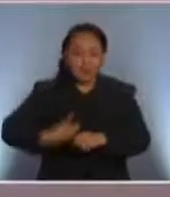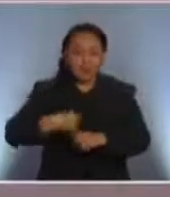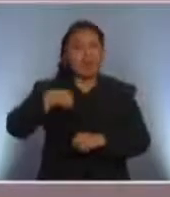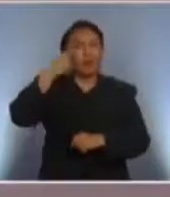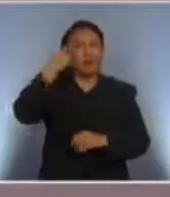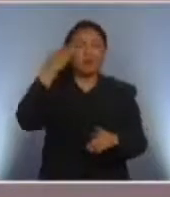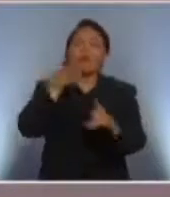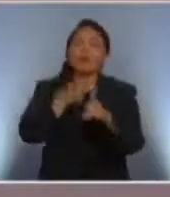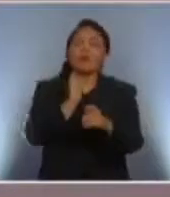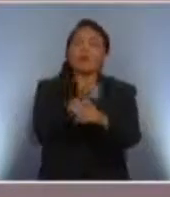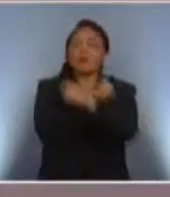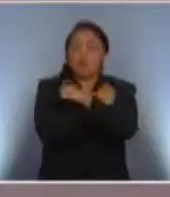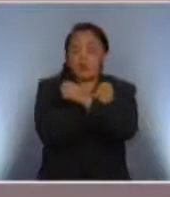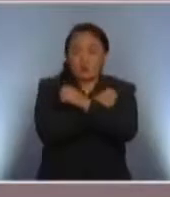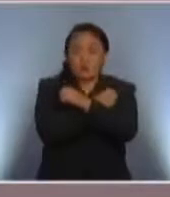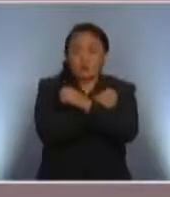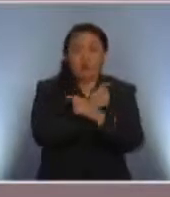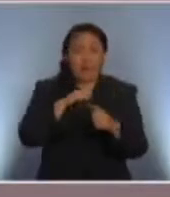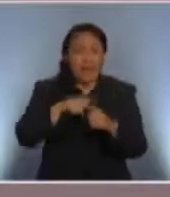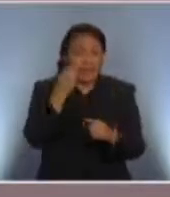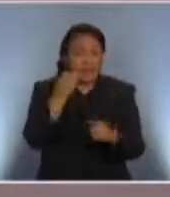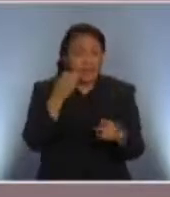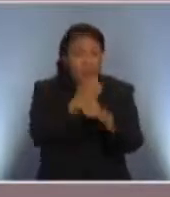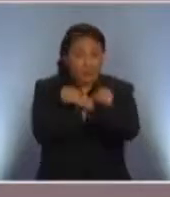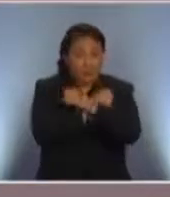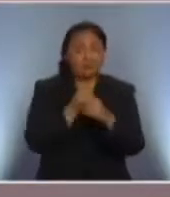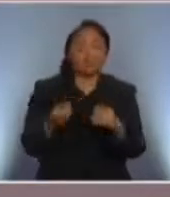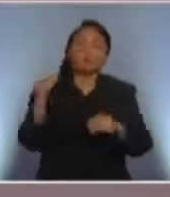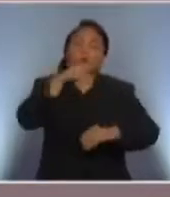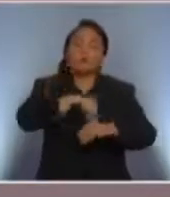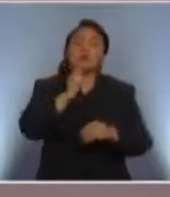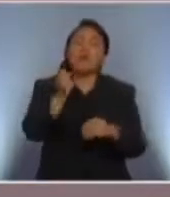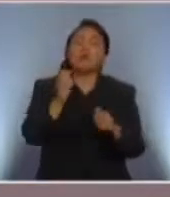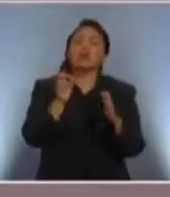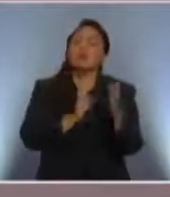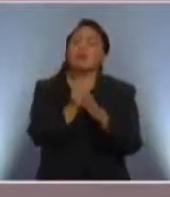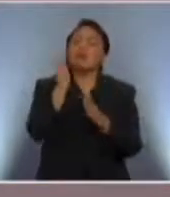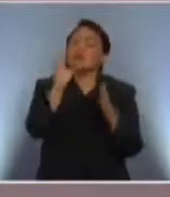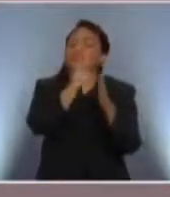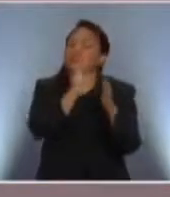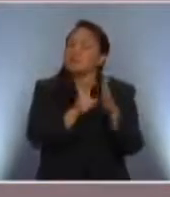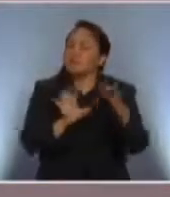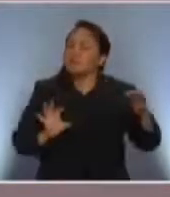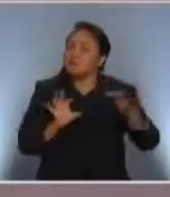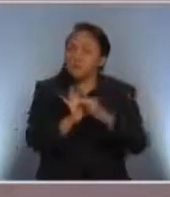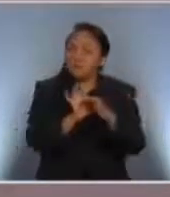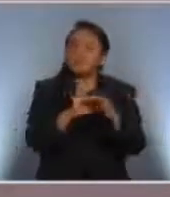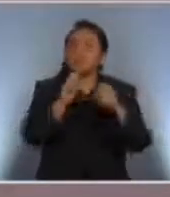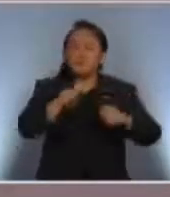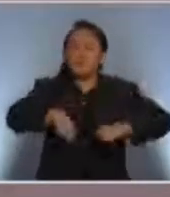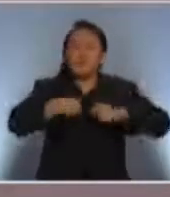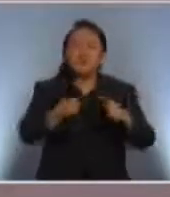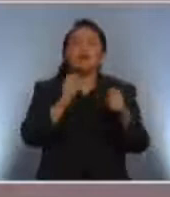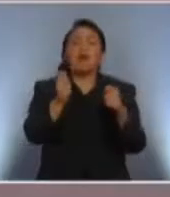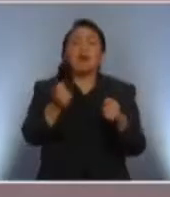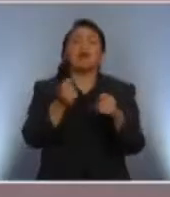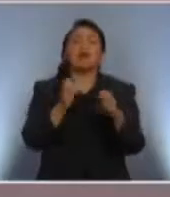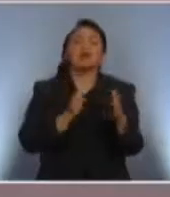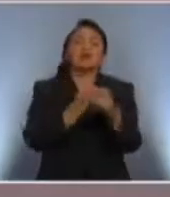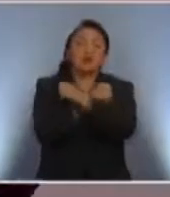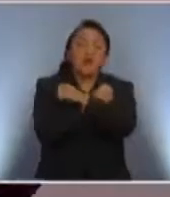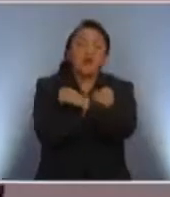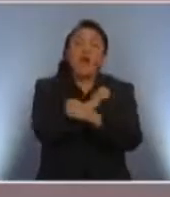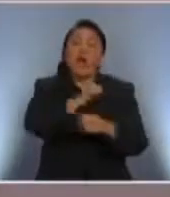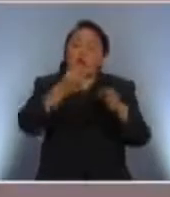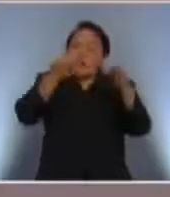la educativa. Con ella se estableció el derecho constitucional a una educación de calidad